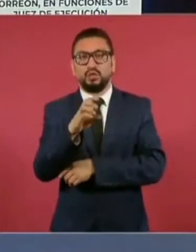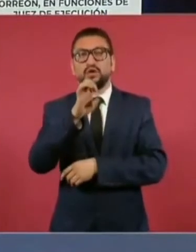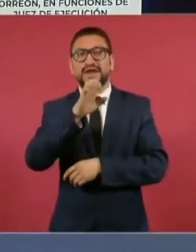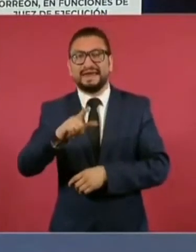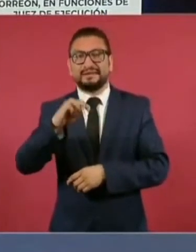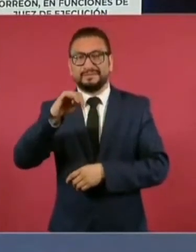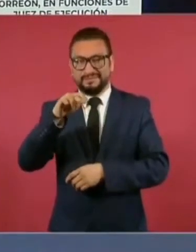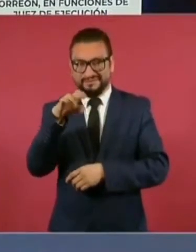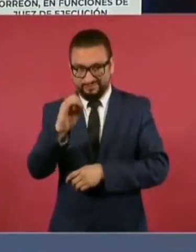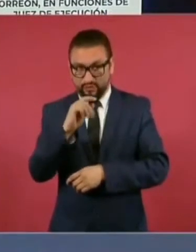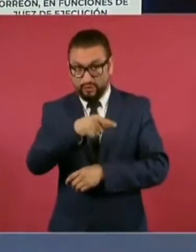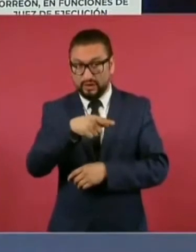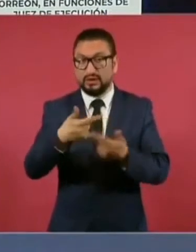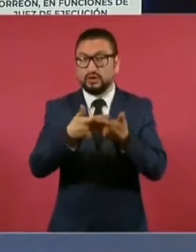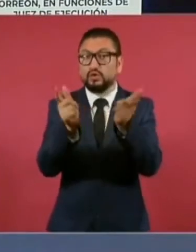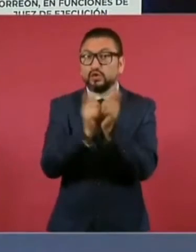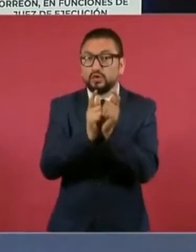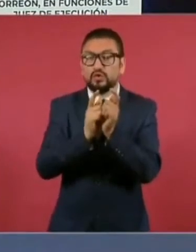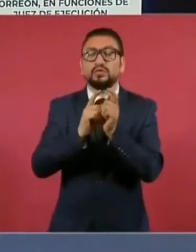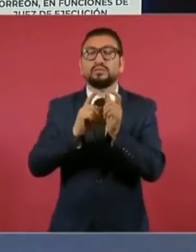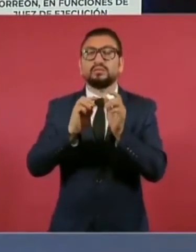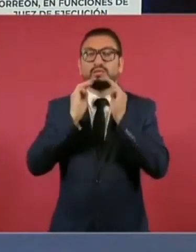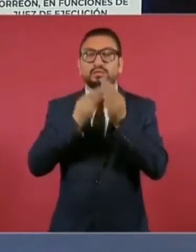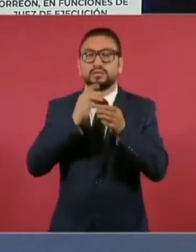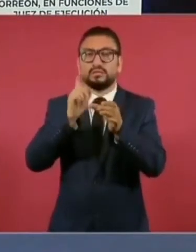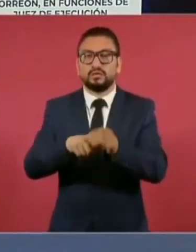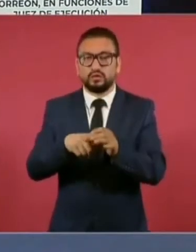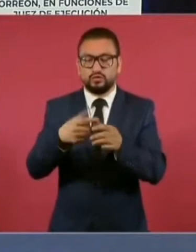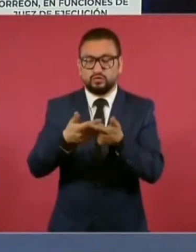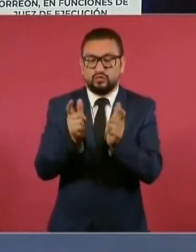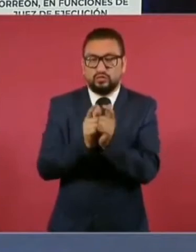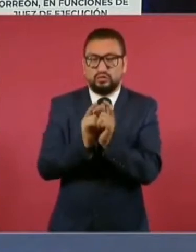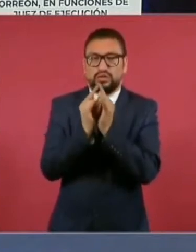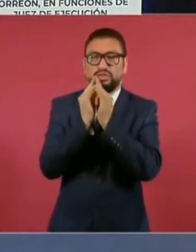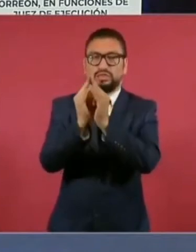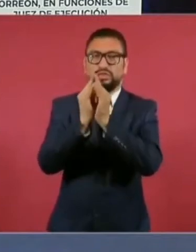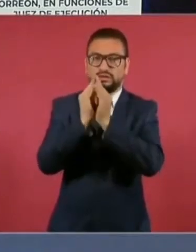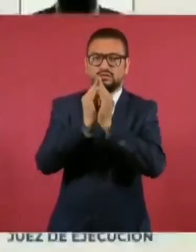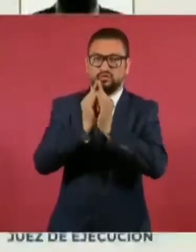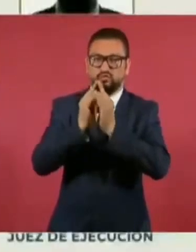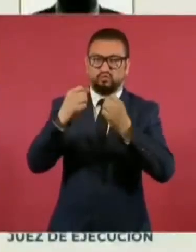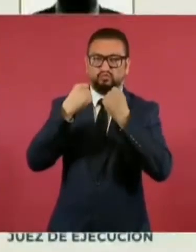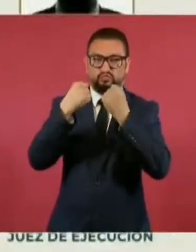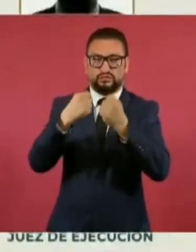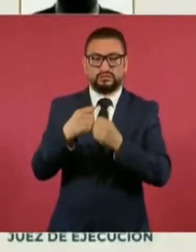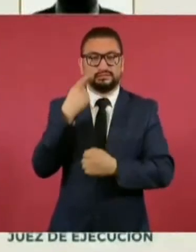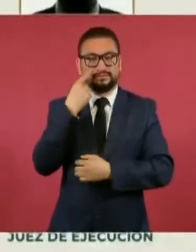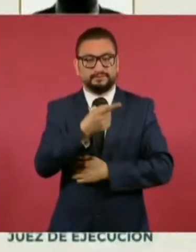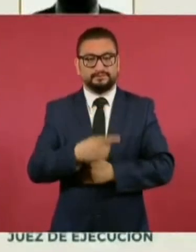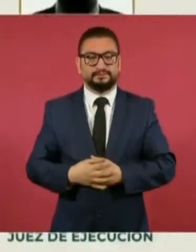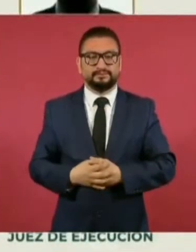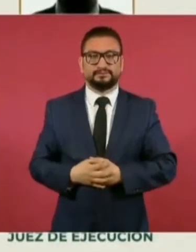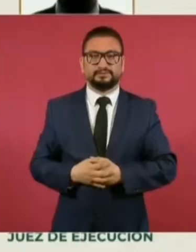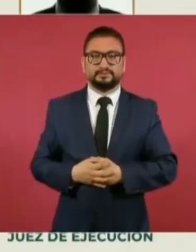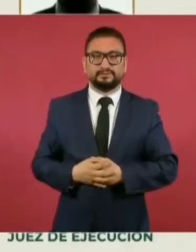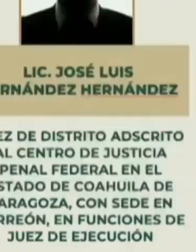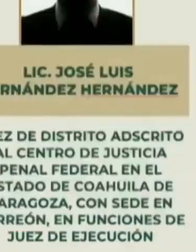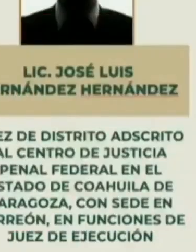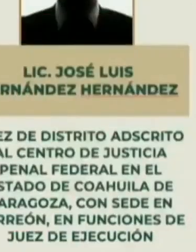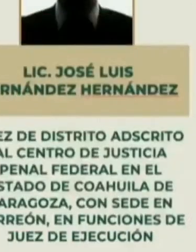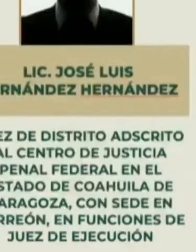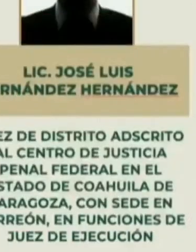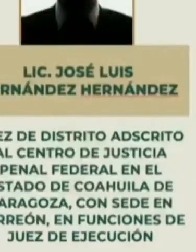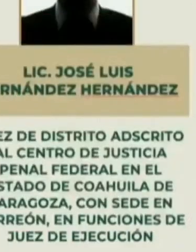es integrante de la Fuerza Antiunión Tepito, es el hermano de el